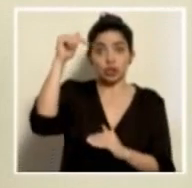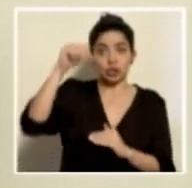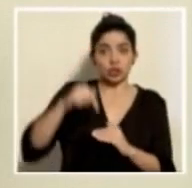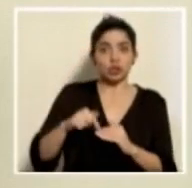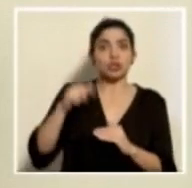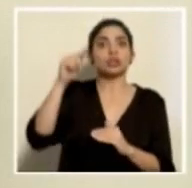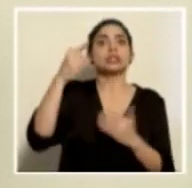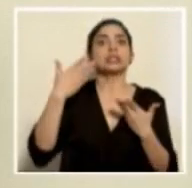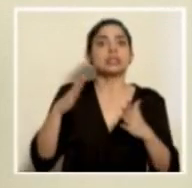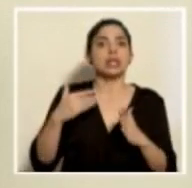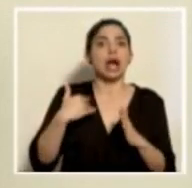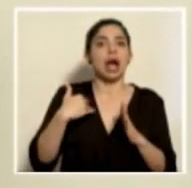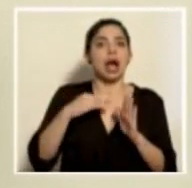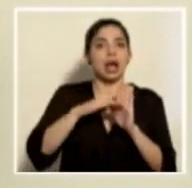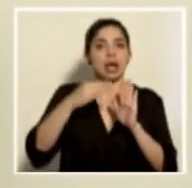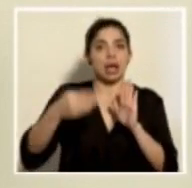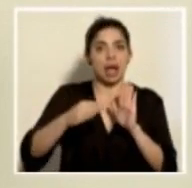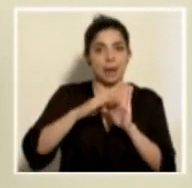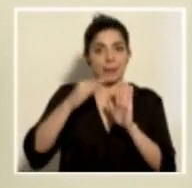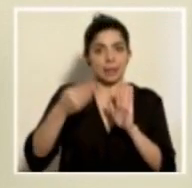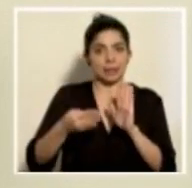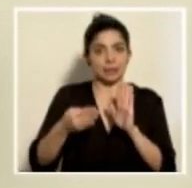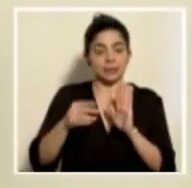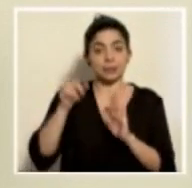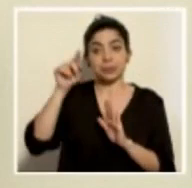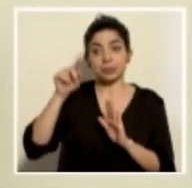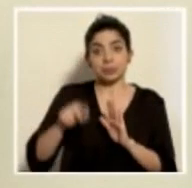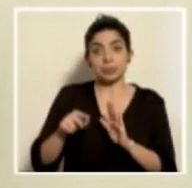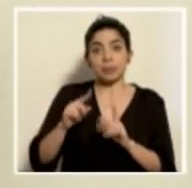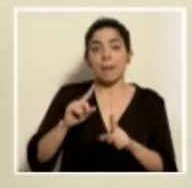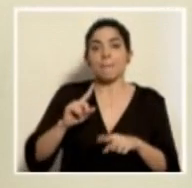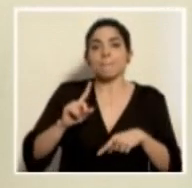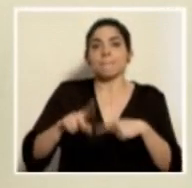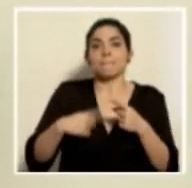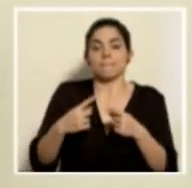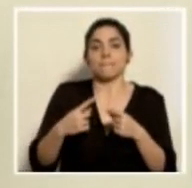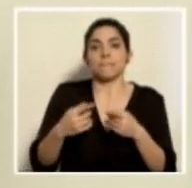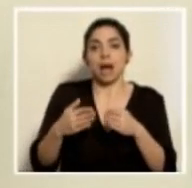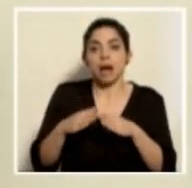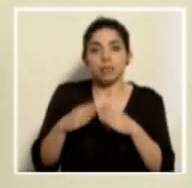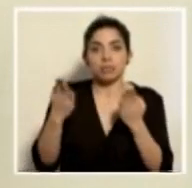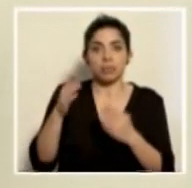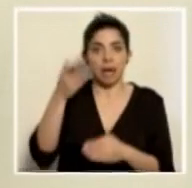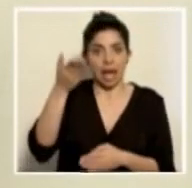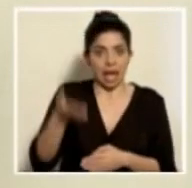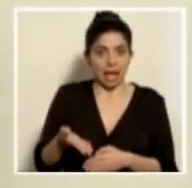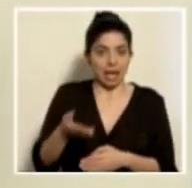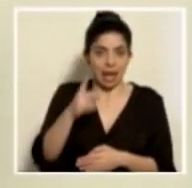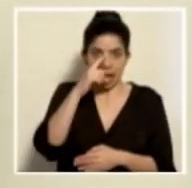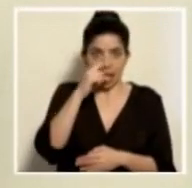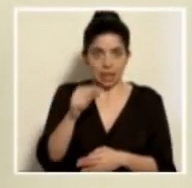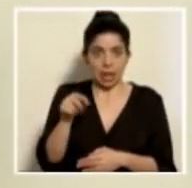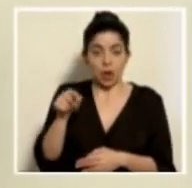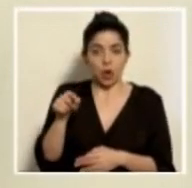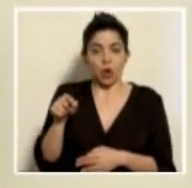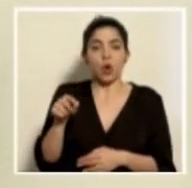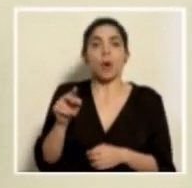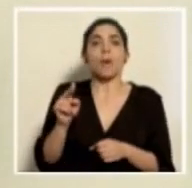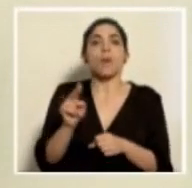ya con camas, y específicamente se tendrá disponibilidad allí en el Calderón Guardia